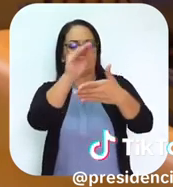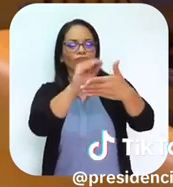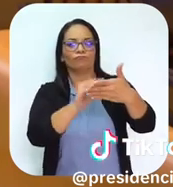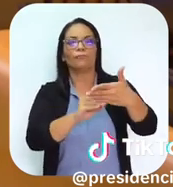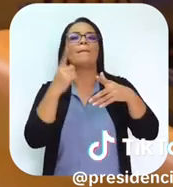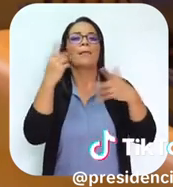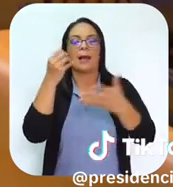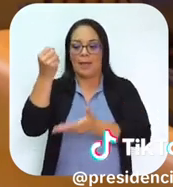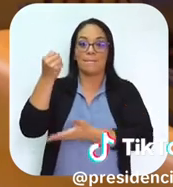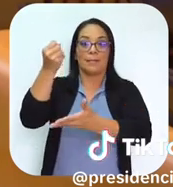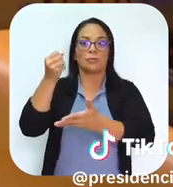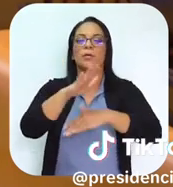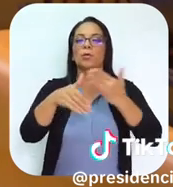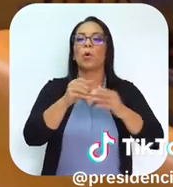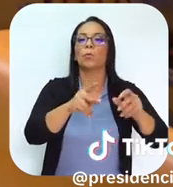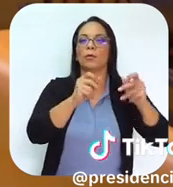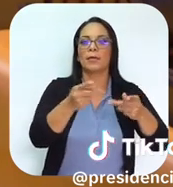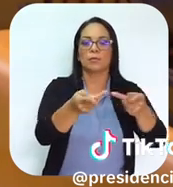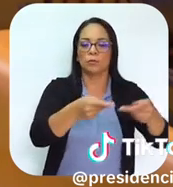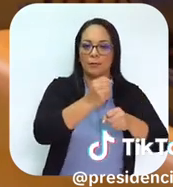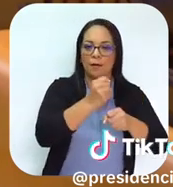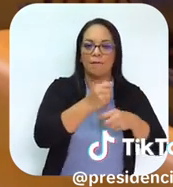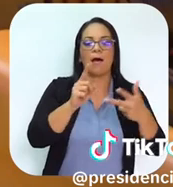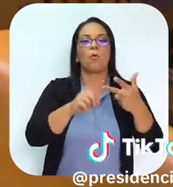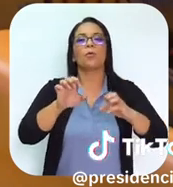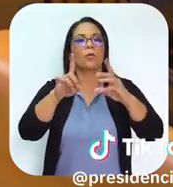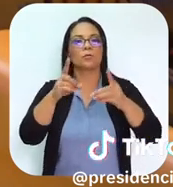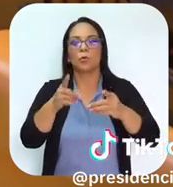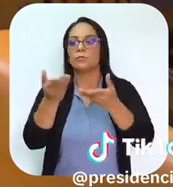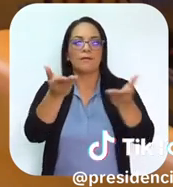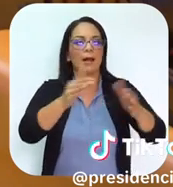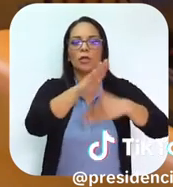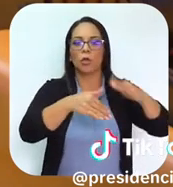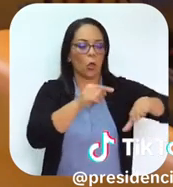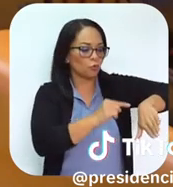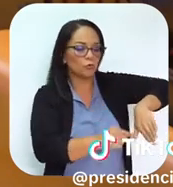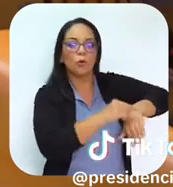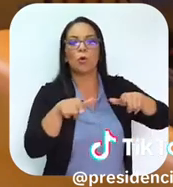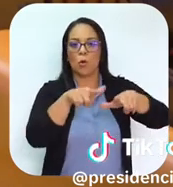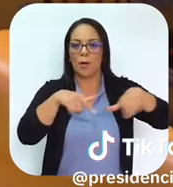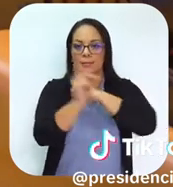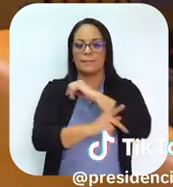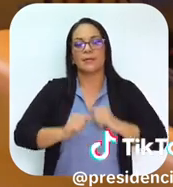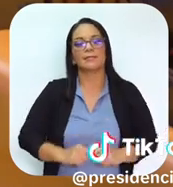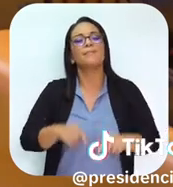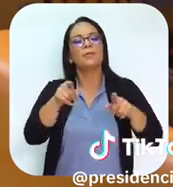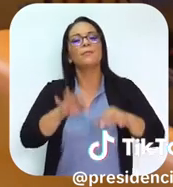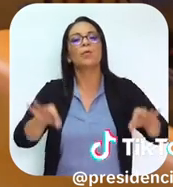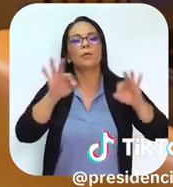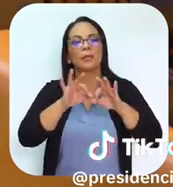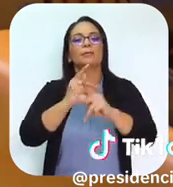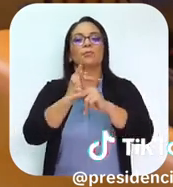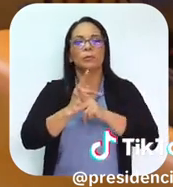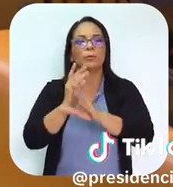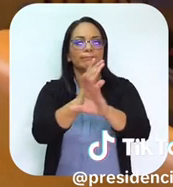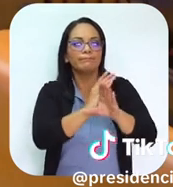2030 para llevar la inversión así como las oportunidades de empleo y educación a todas las regiones del país para ello es